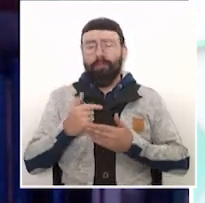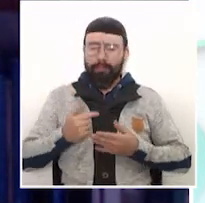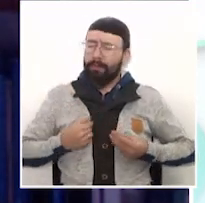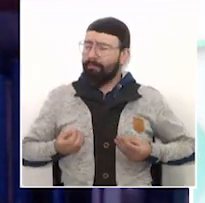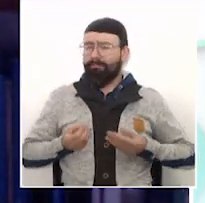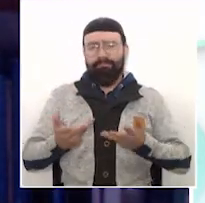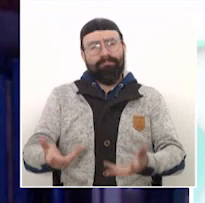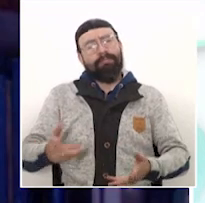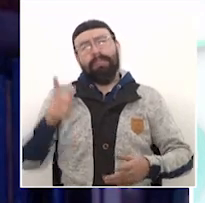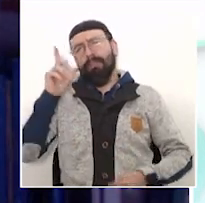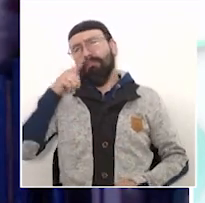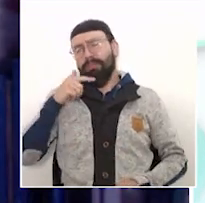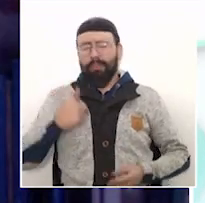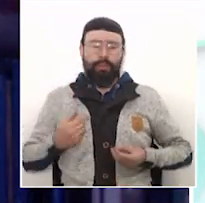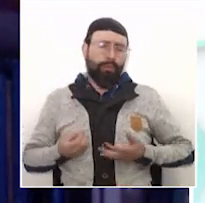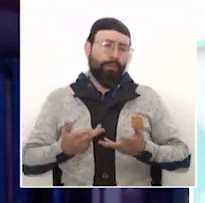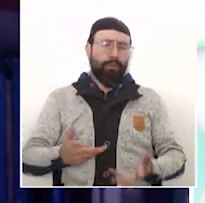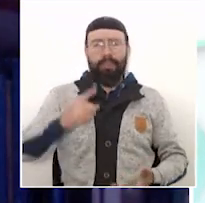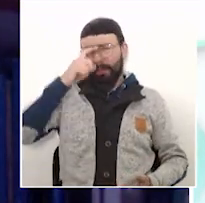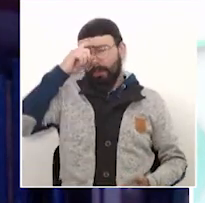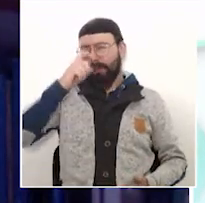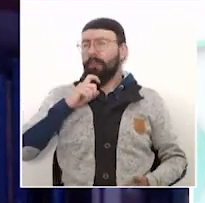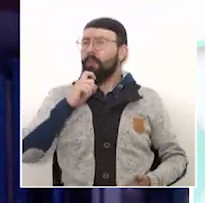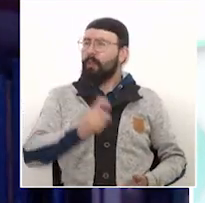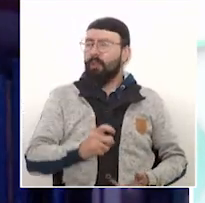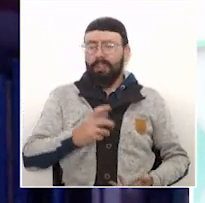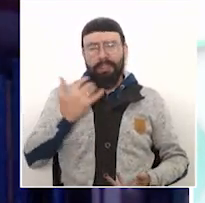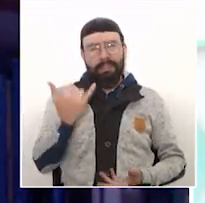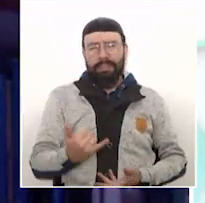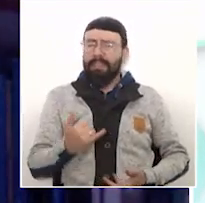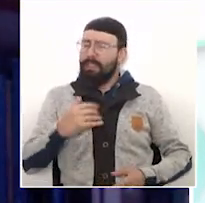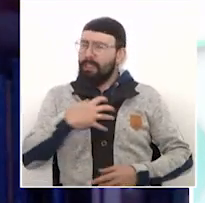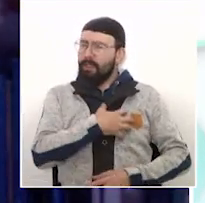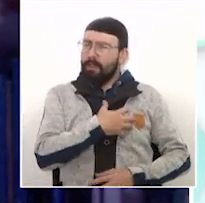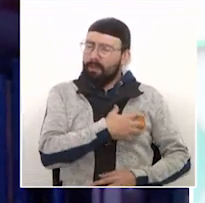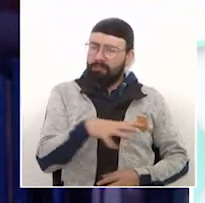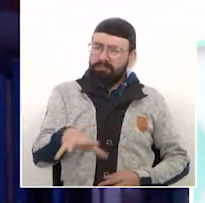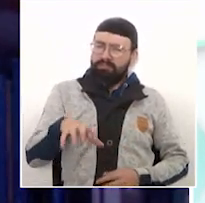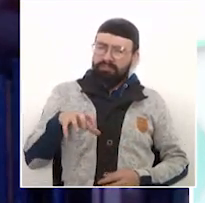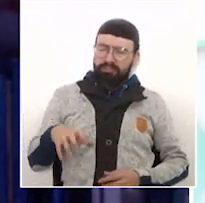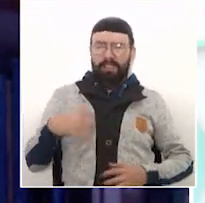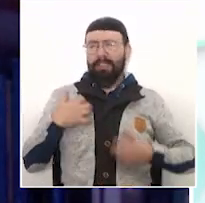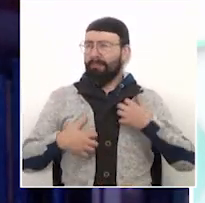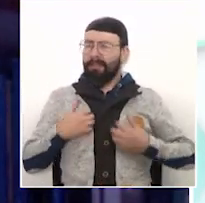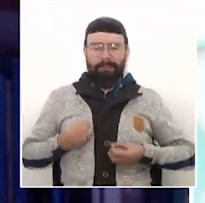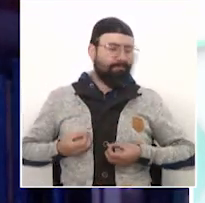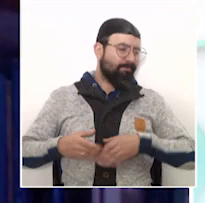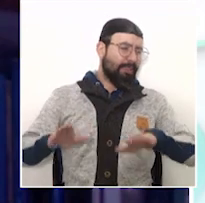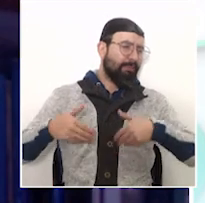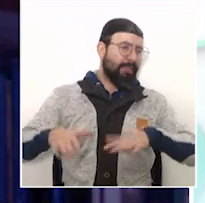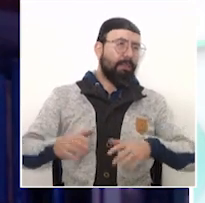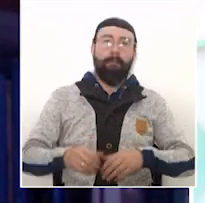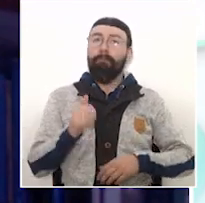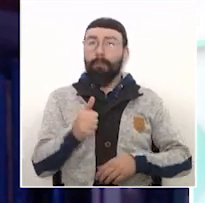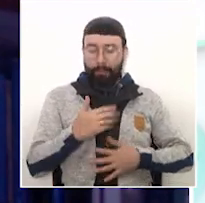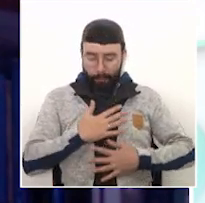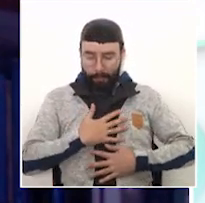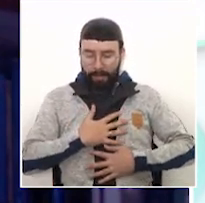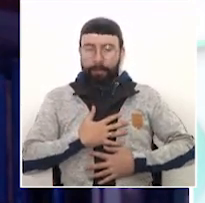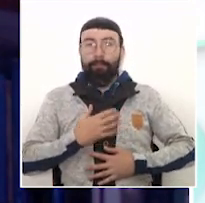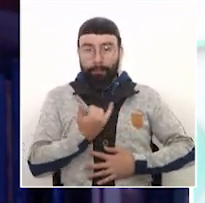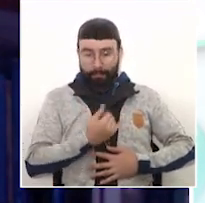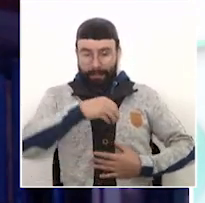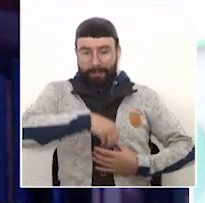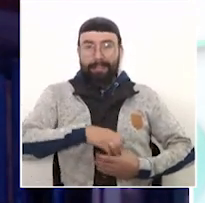tristeza, suelto este odio, este rencor, esta rabia, esta envidia, este miedo. Se van. Pones tus manitos allí, que es donde se identifican